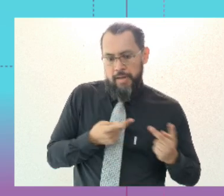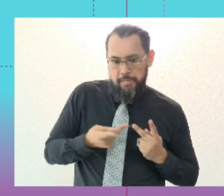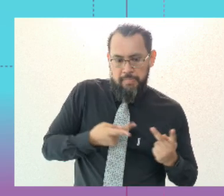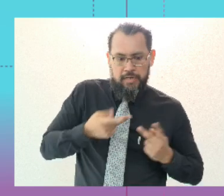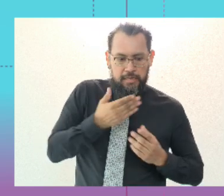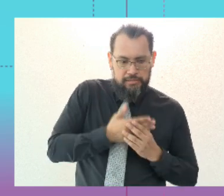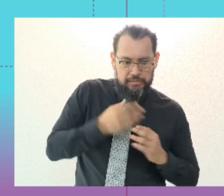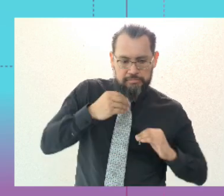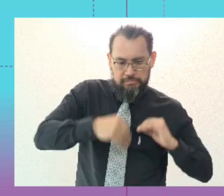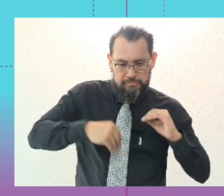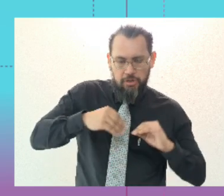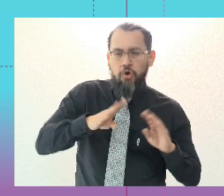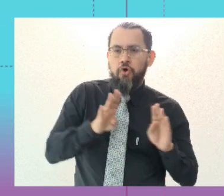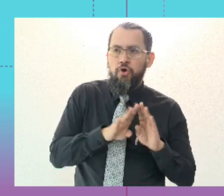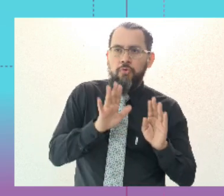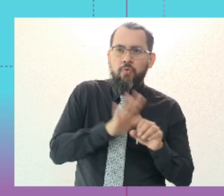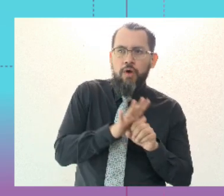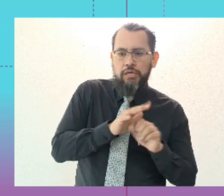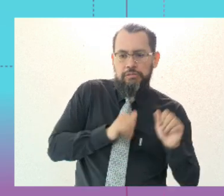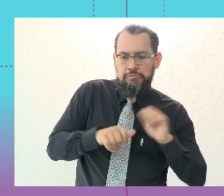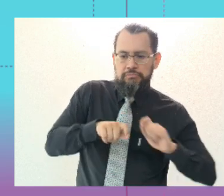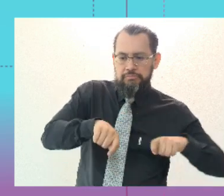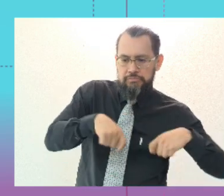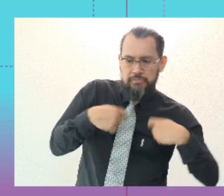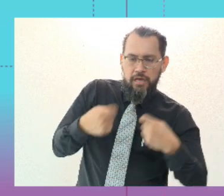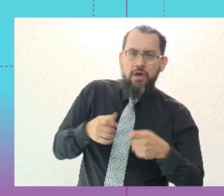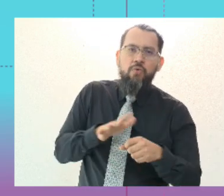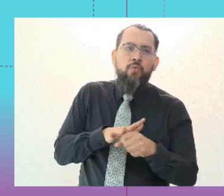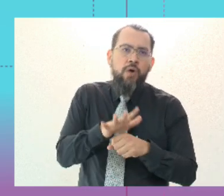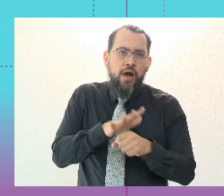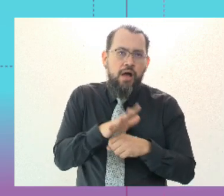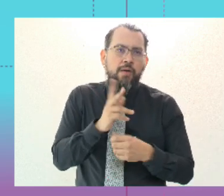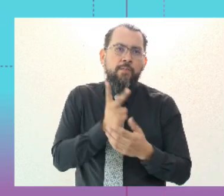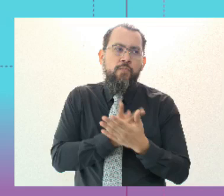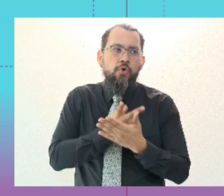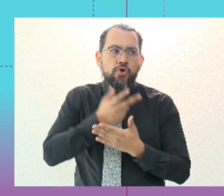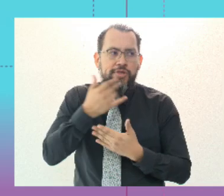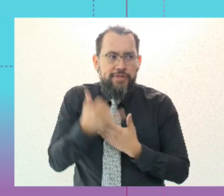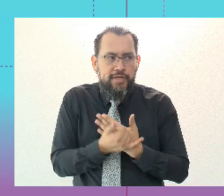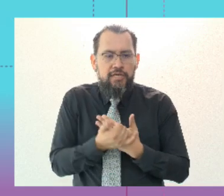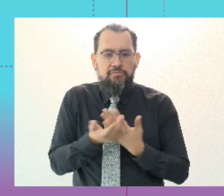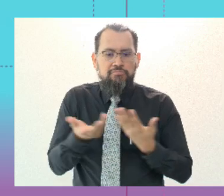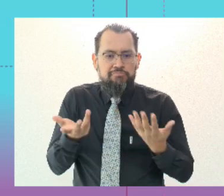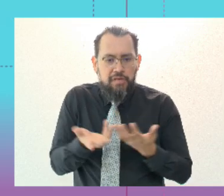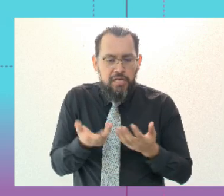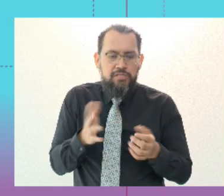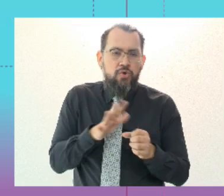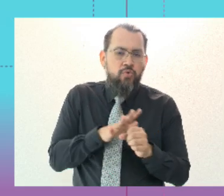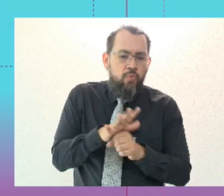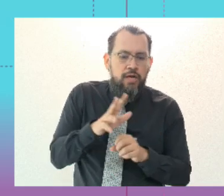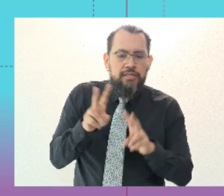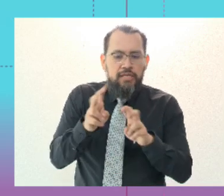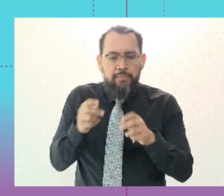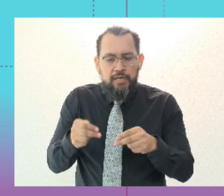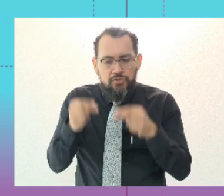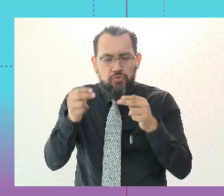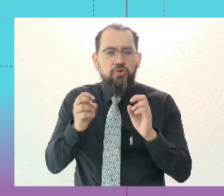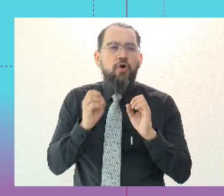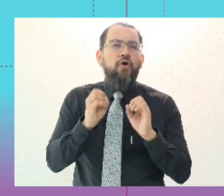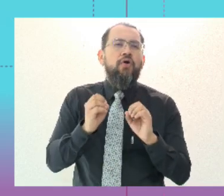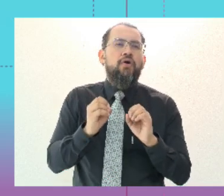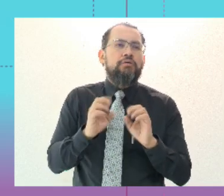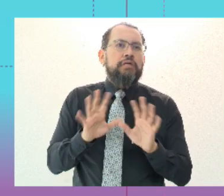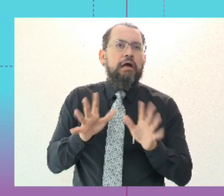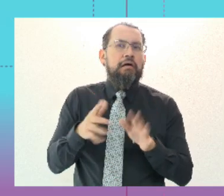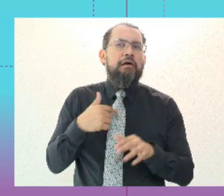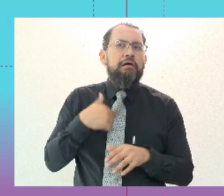entregar? ¿No? Los proyectos que se ejecutaron, los asuntos que se atendieron o lo que realmente ya no queremos en